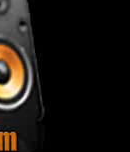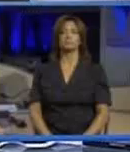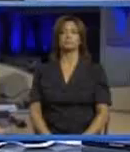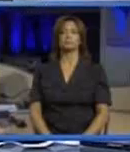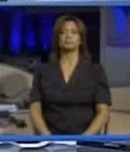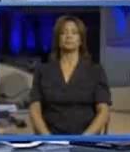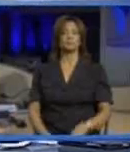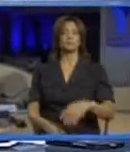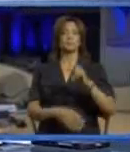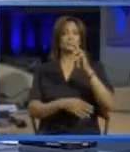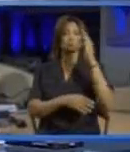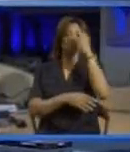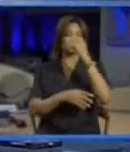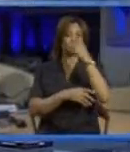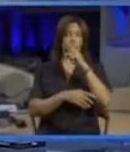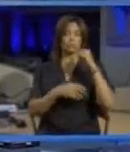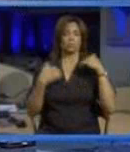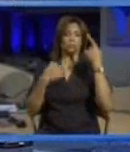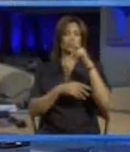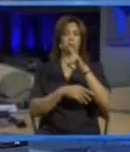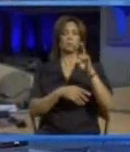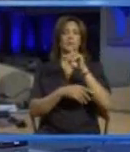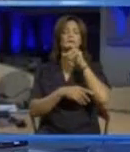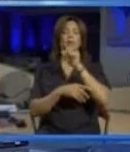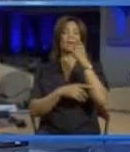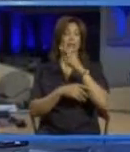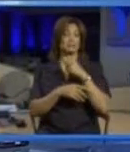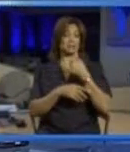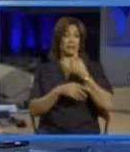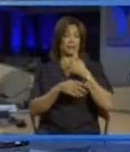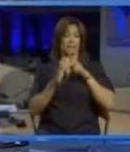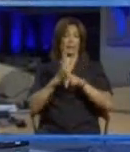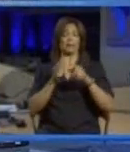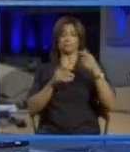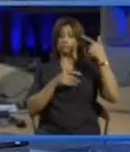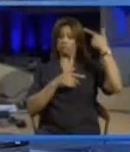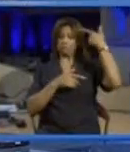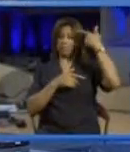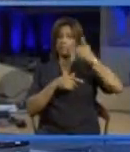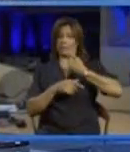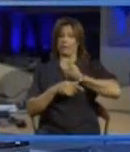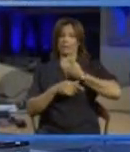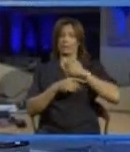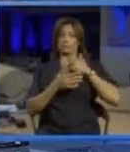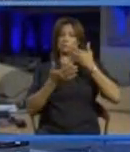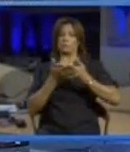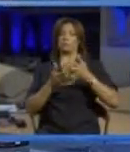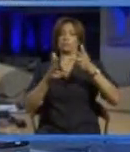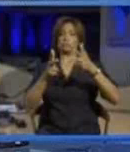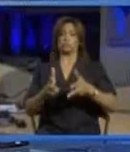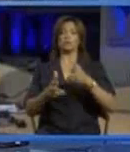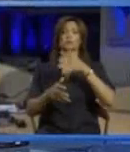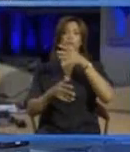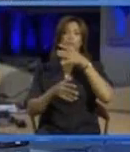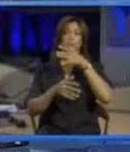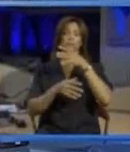flowdebarrio.net. En Moca, una joven de 27 años se suicidó disparándose en la cabeza luego de llegar del sepelio de su